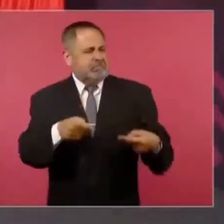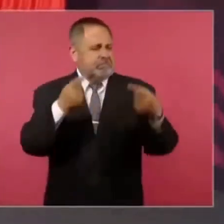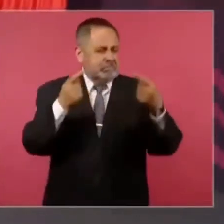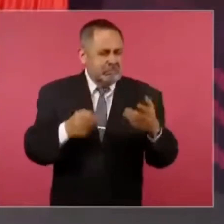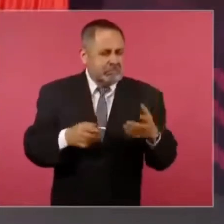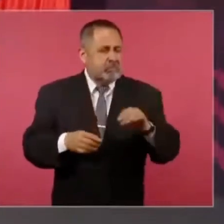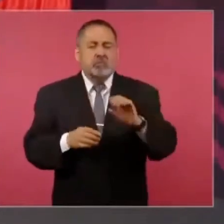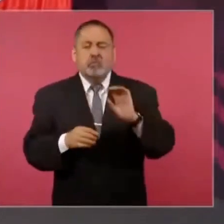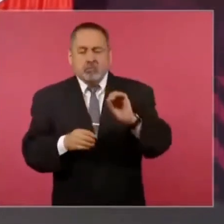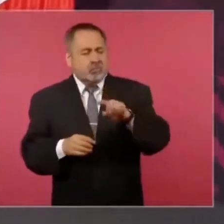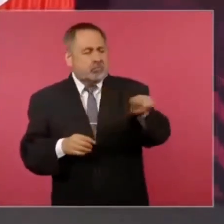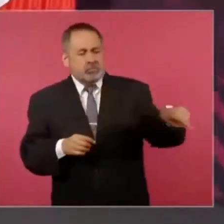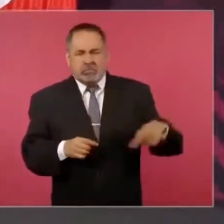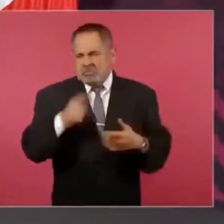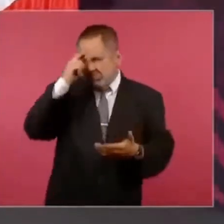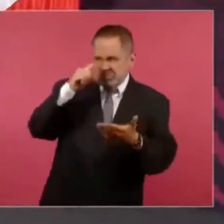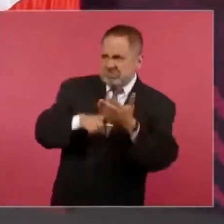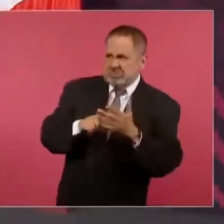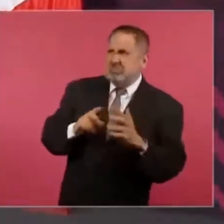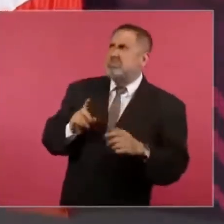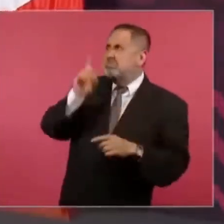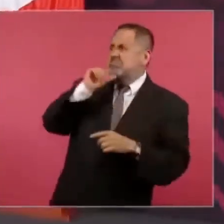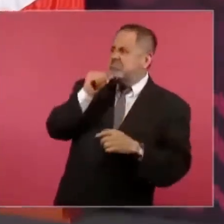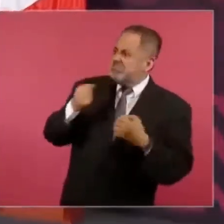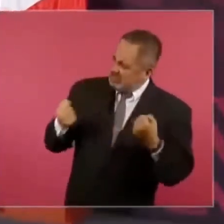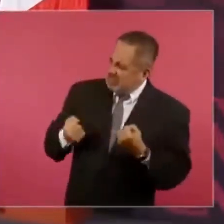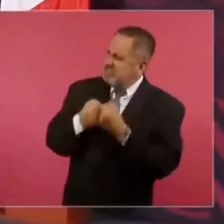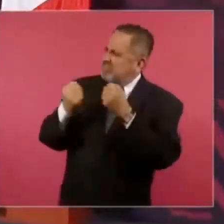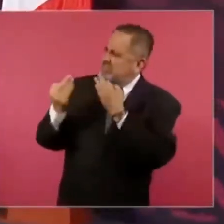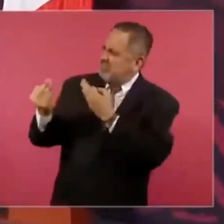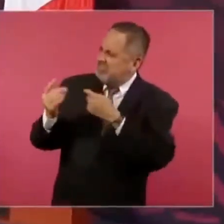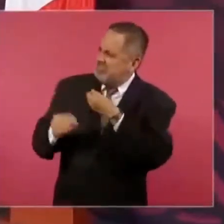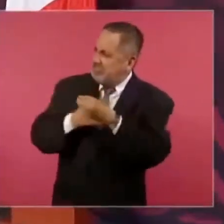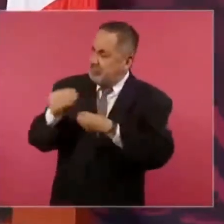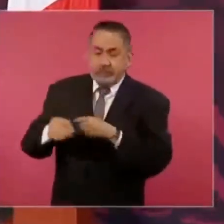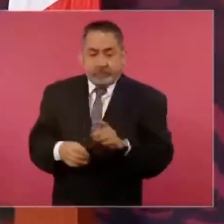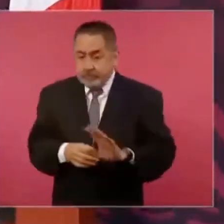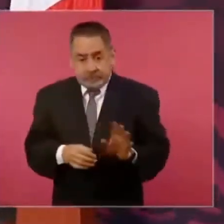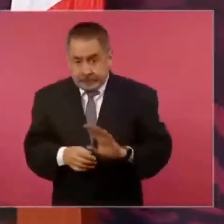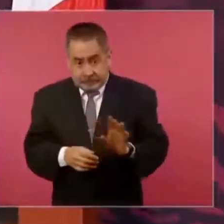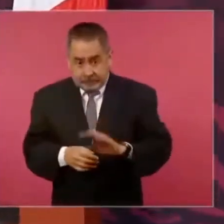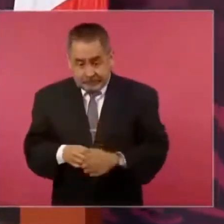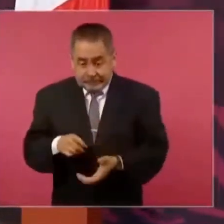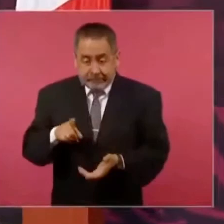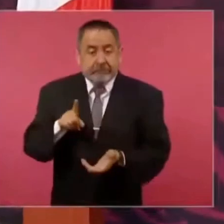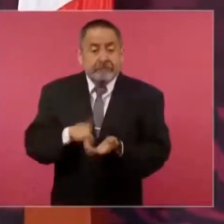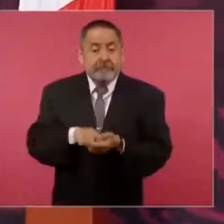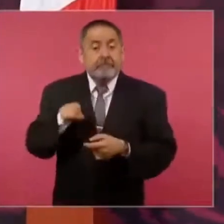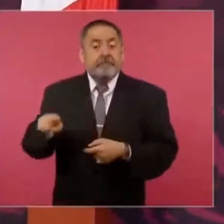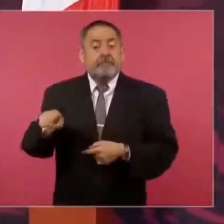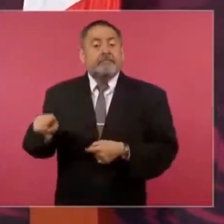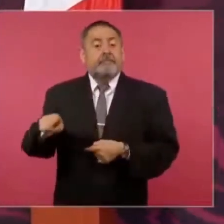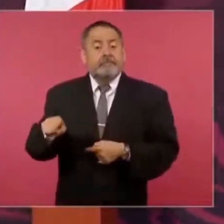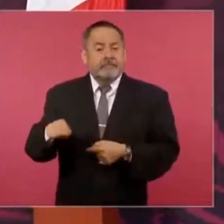son creyentes. No, no, no, no, no. La oposición